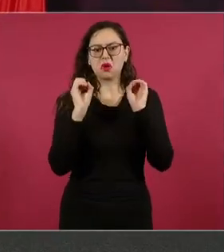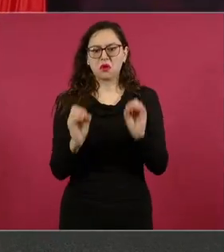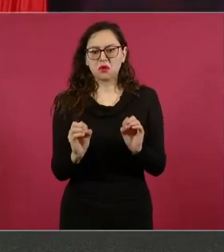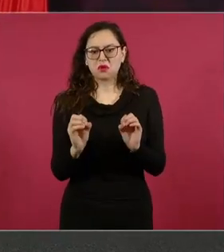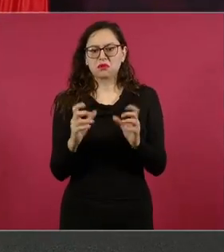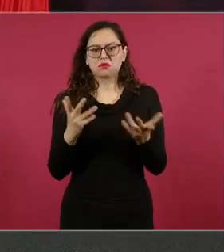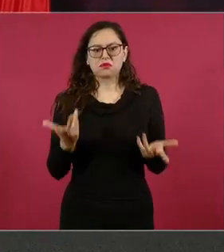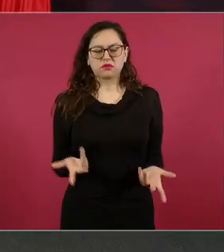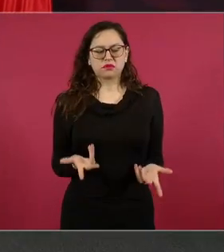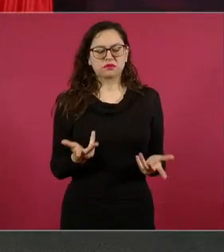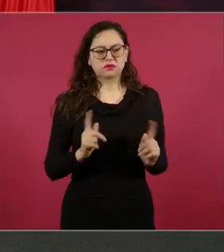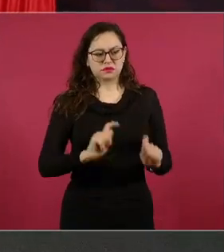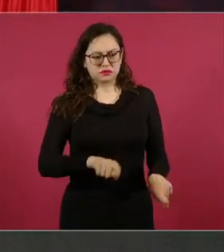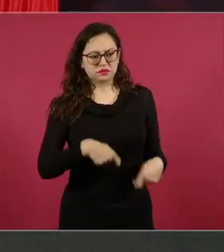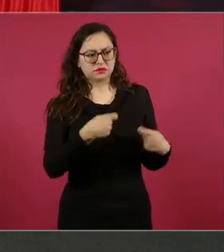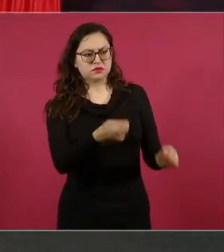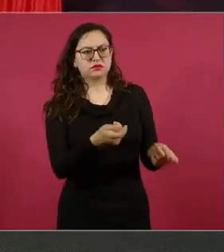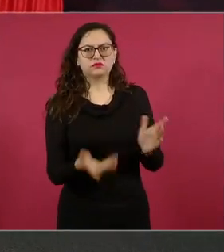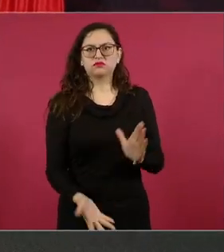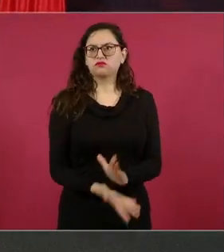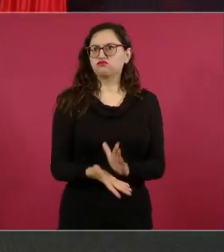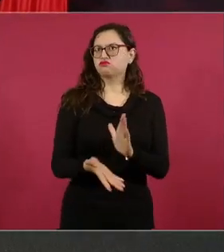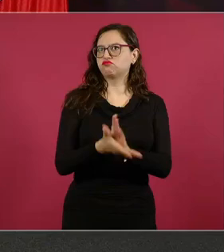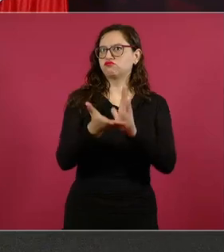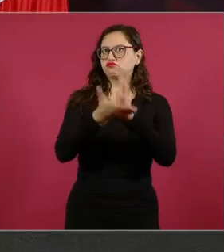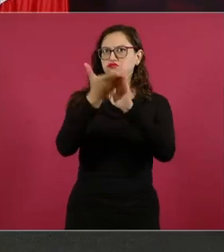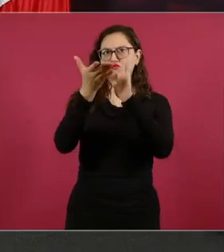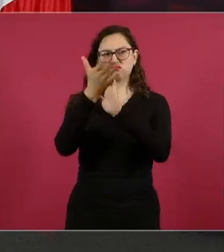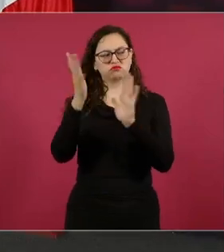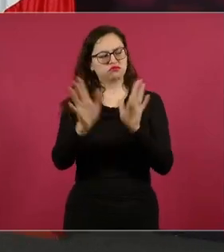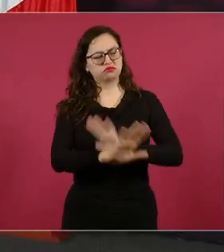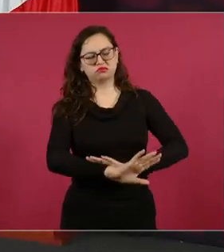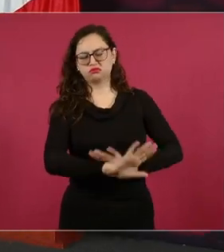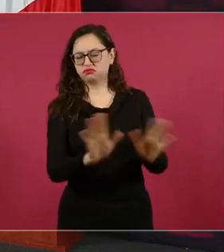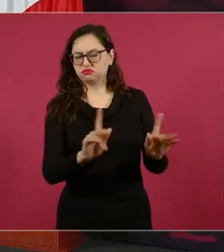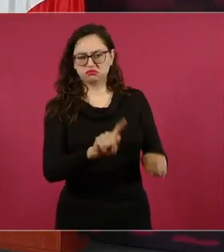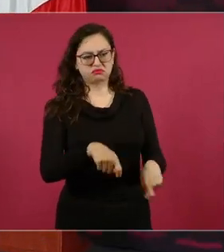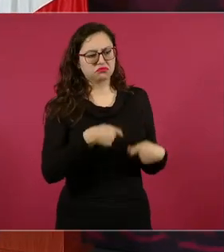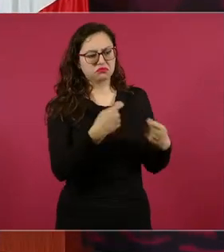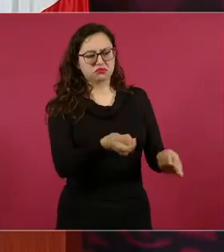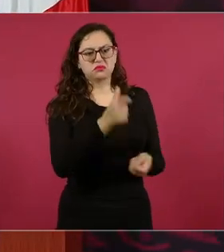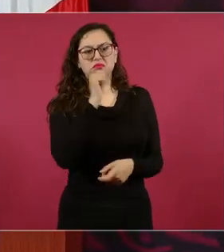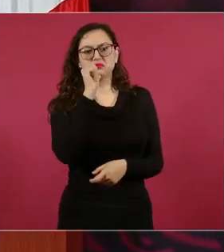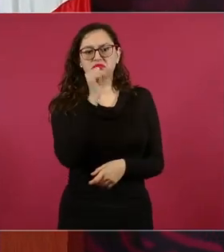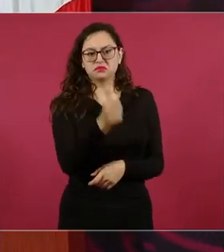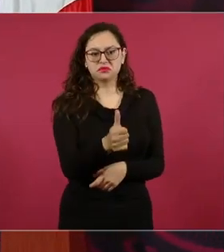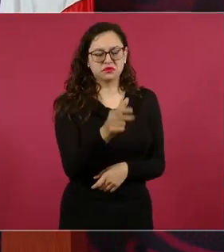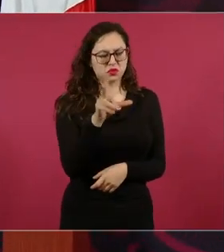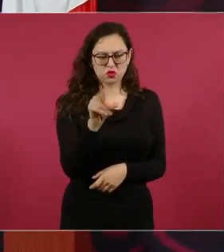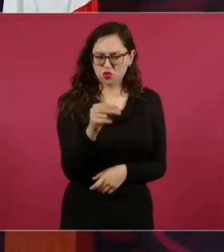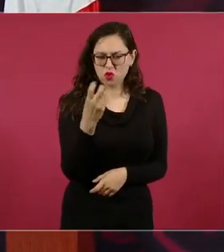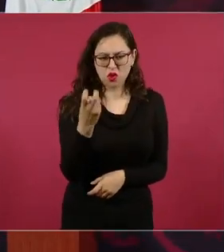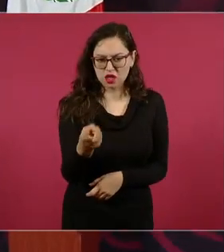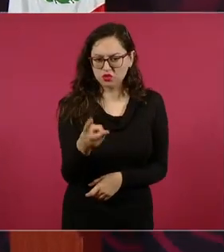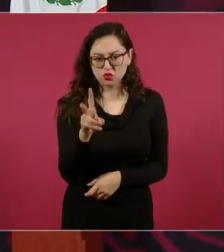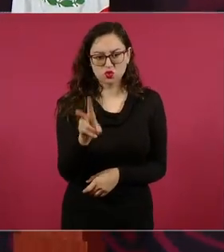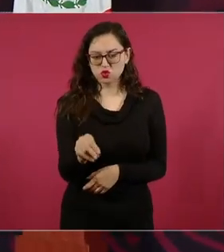ningún tipo de obras, aunque participes en una licitación, si tienes una empresa constructora. No,